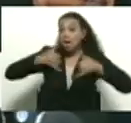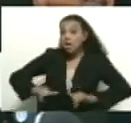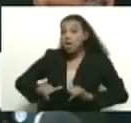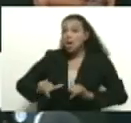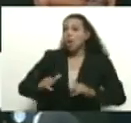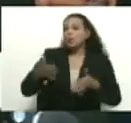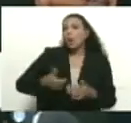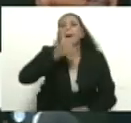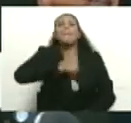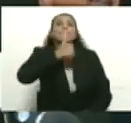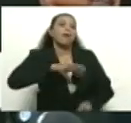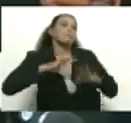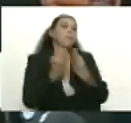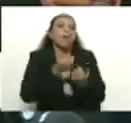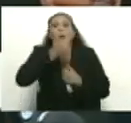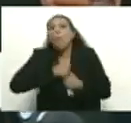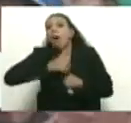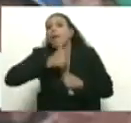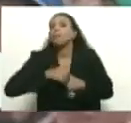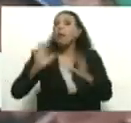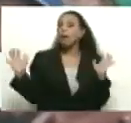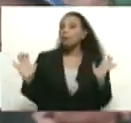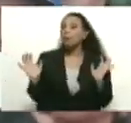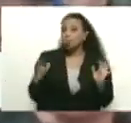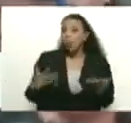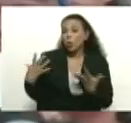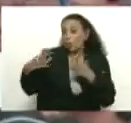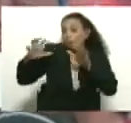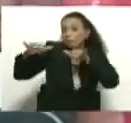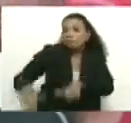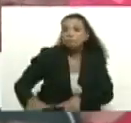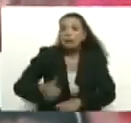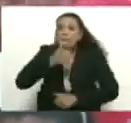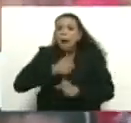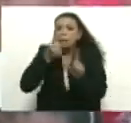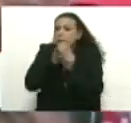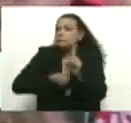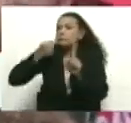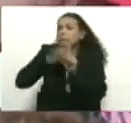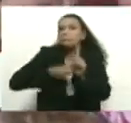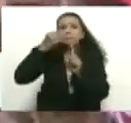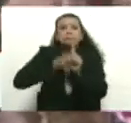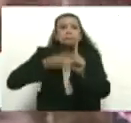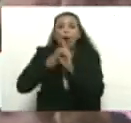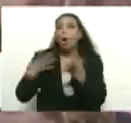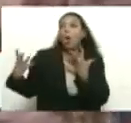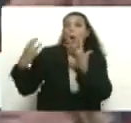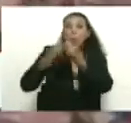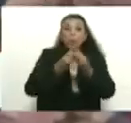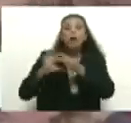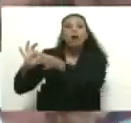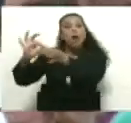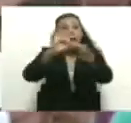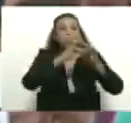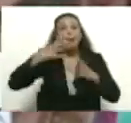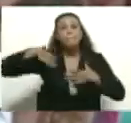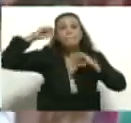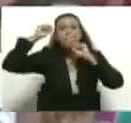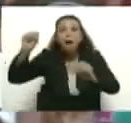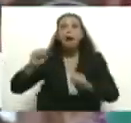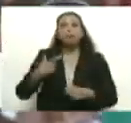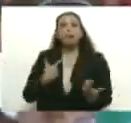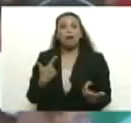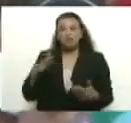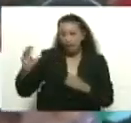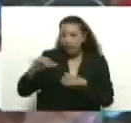tanto, yo estoy aquí con mi familia, estoy aquí con mis hijos. Nosotros nos quedamos a resistir y a luchar juntos, unidos por esta patria que también